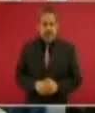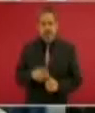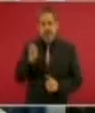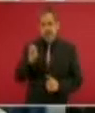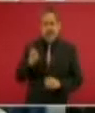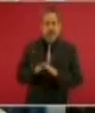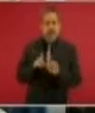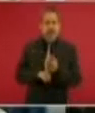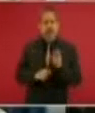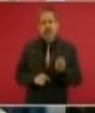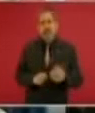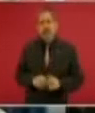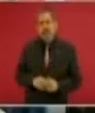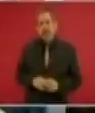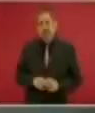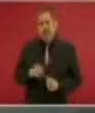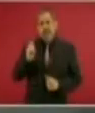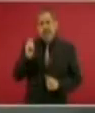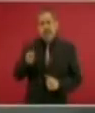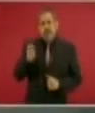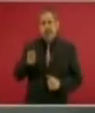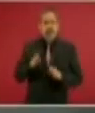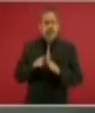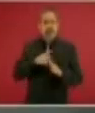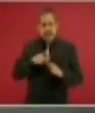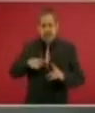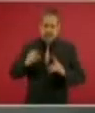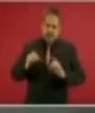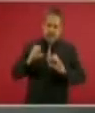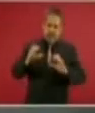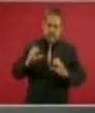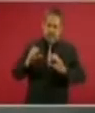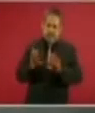Entonces, sí, tenemos que cuidar